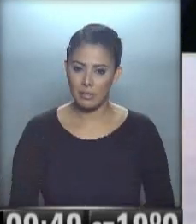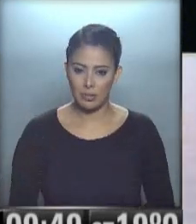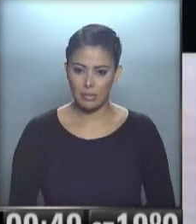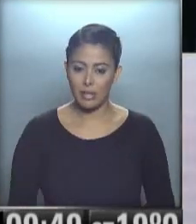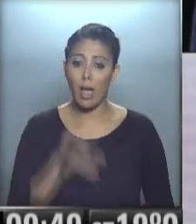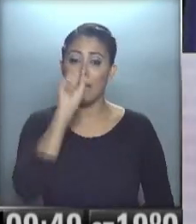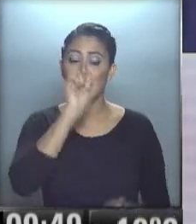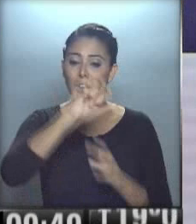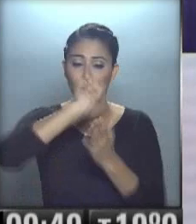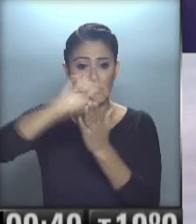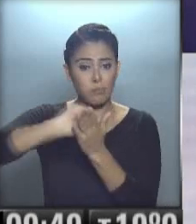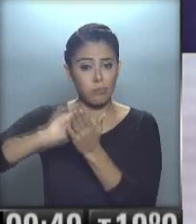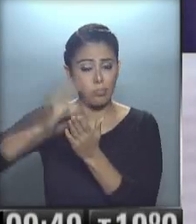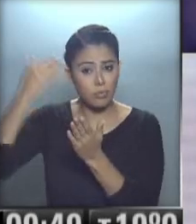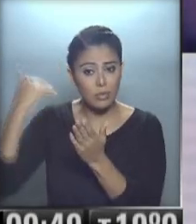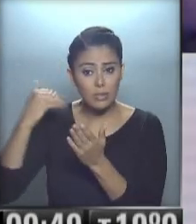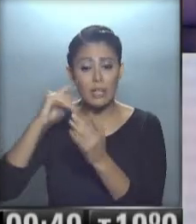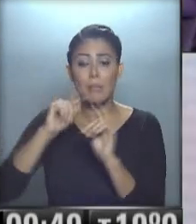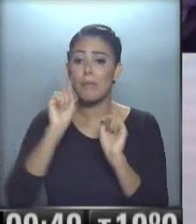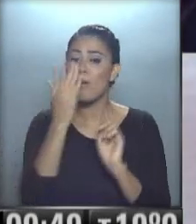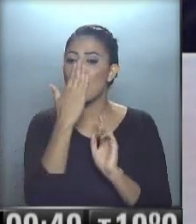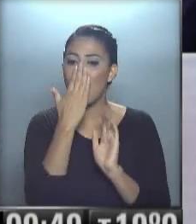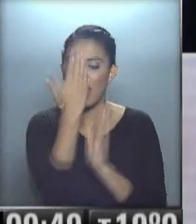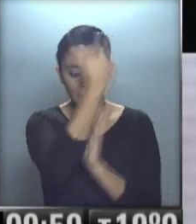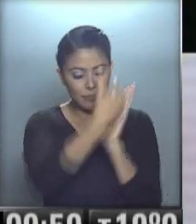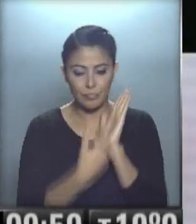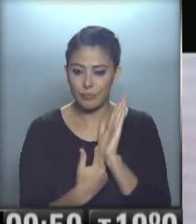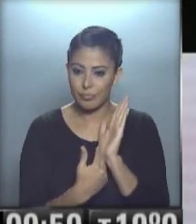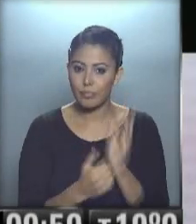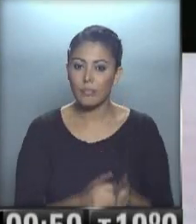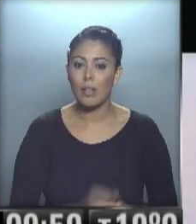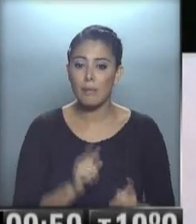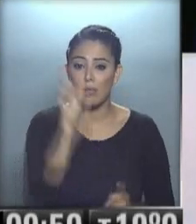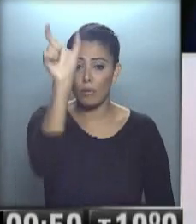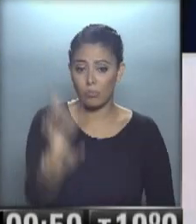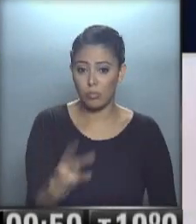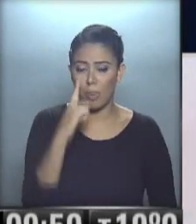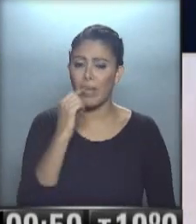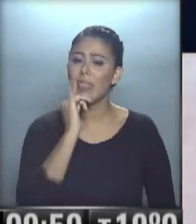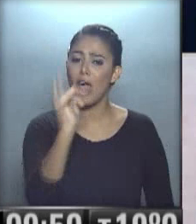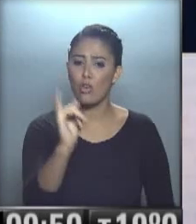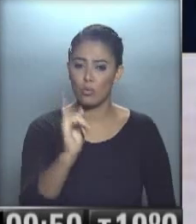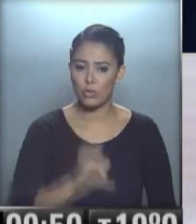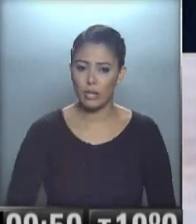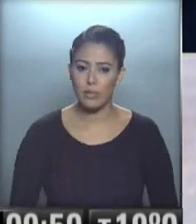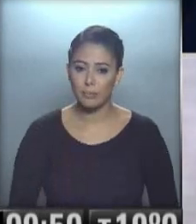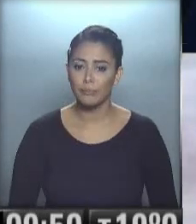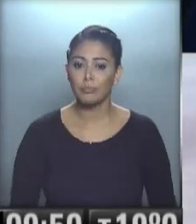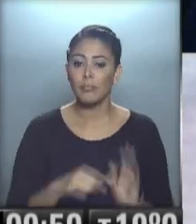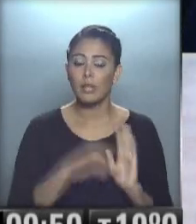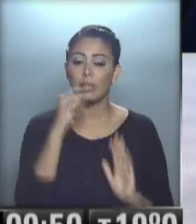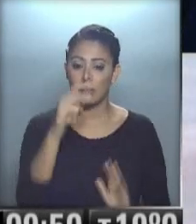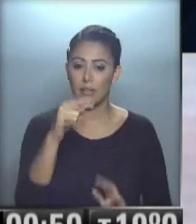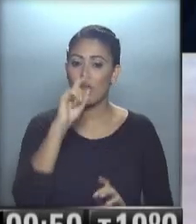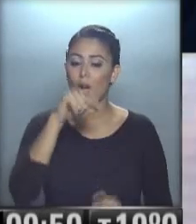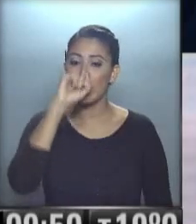se anotaron en el censo y este papel que, con el que este ocupante denuncia que se han involucrado